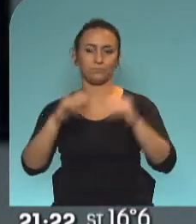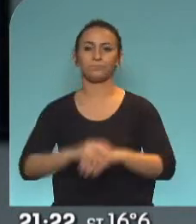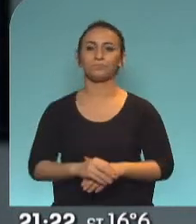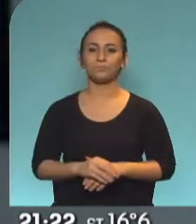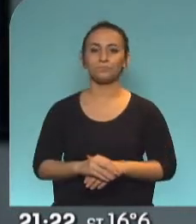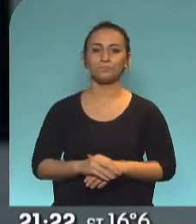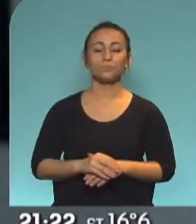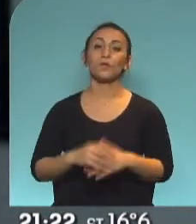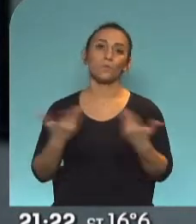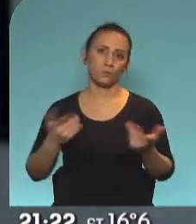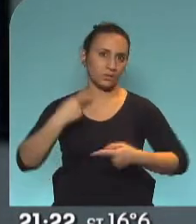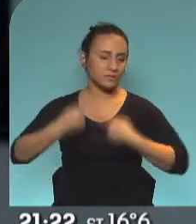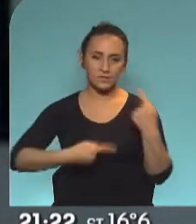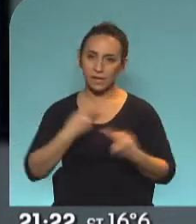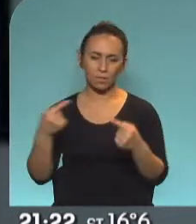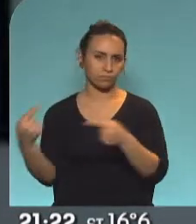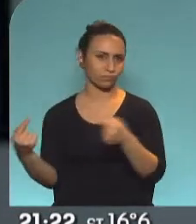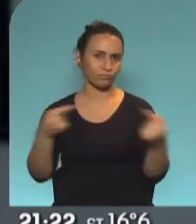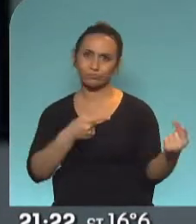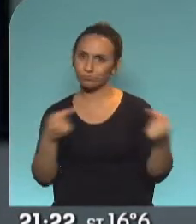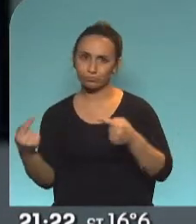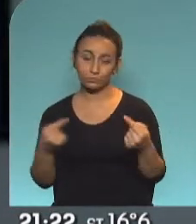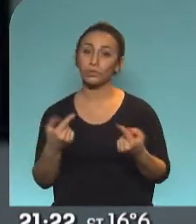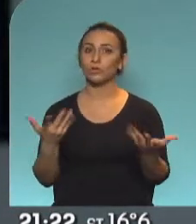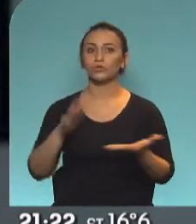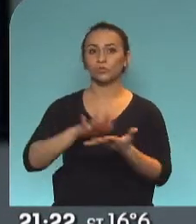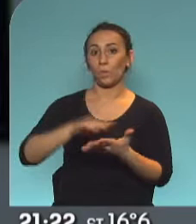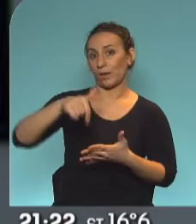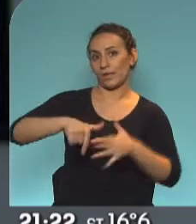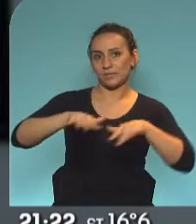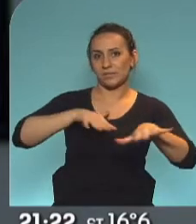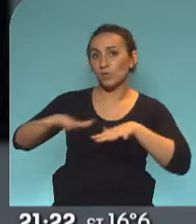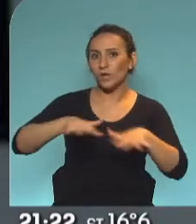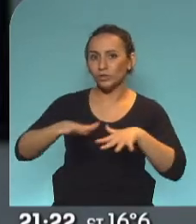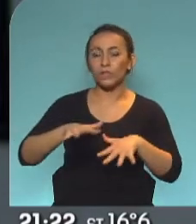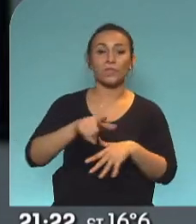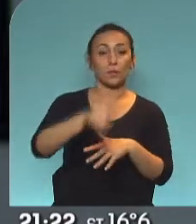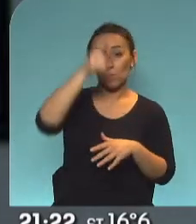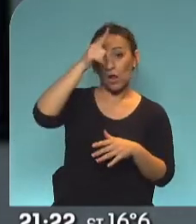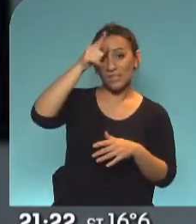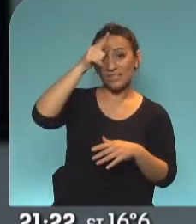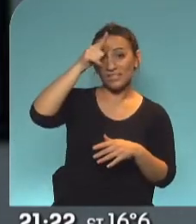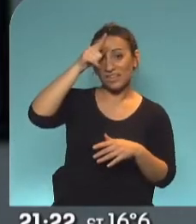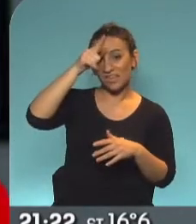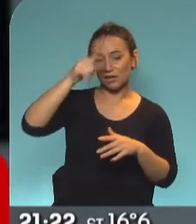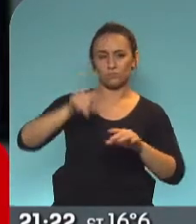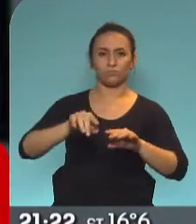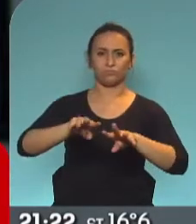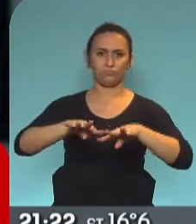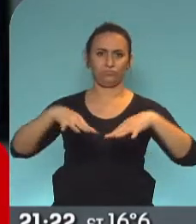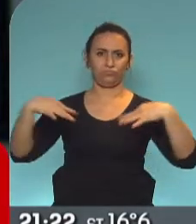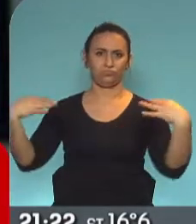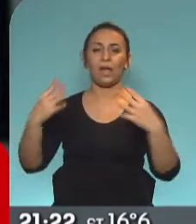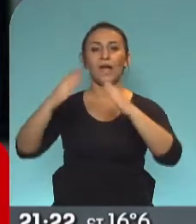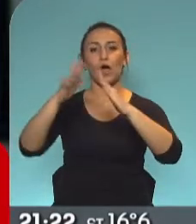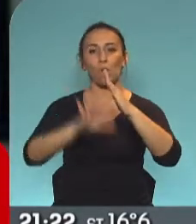Siguen, por supuesto, las repercusiones de un lado y del otro de lo que ha sucedido hoy, fundamentalmente de los policías apostados alrededor de la quinta presidencial.